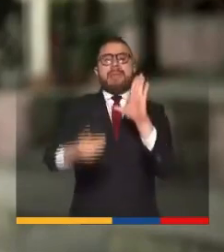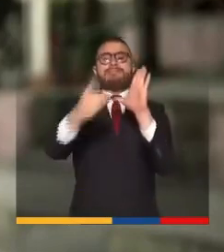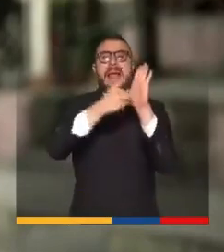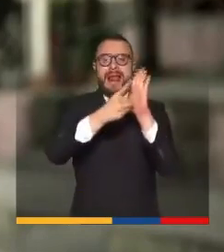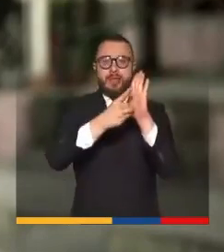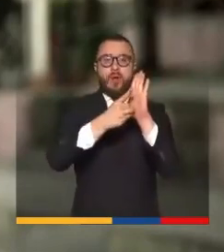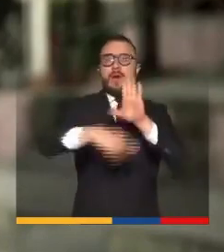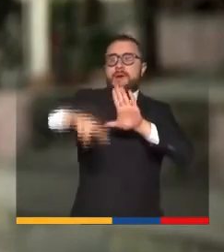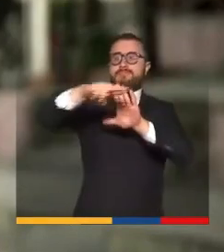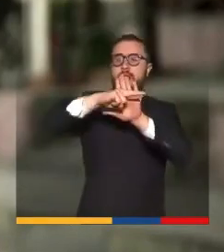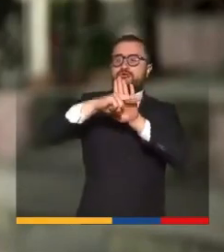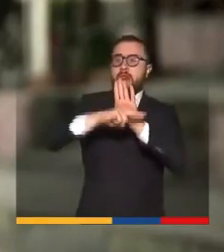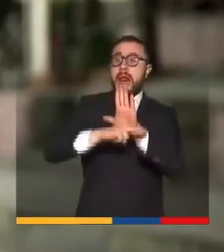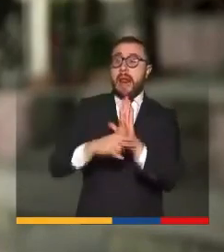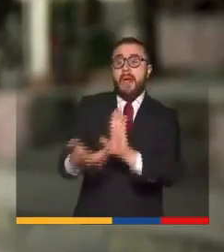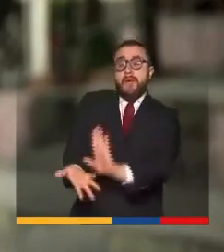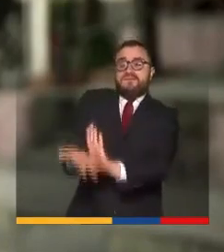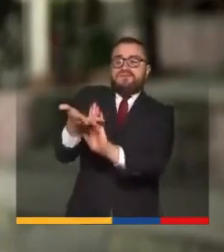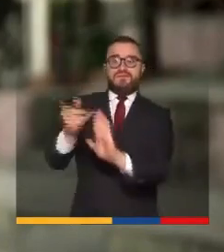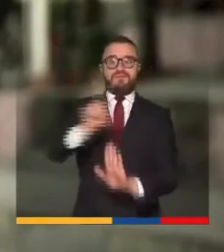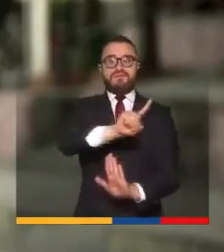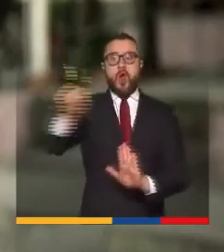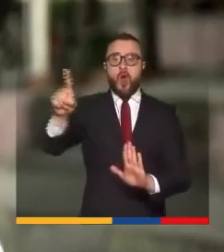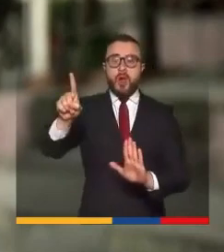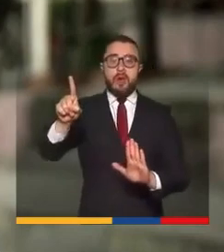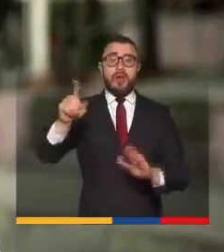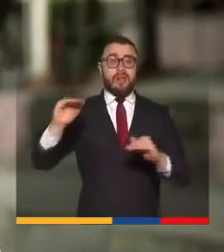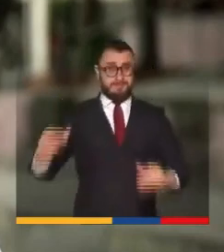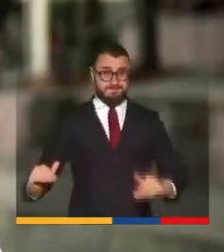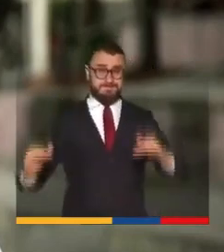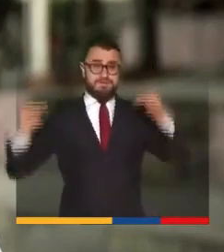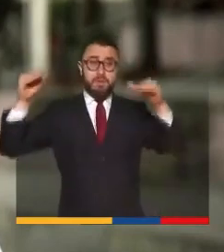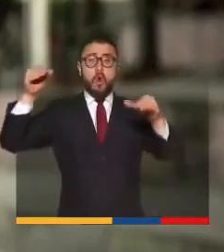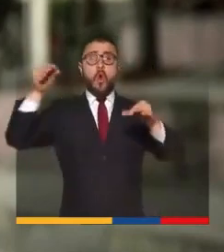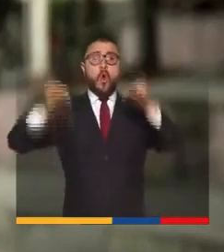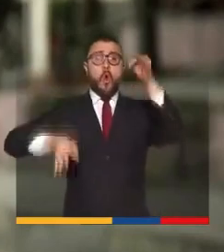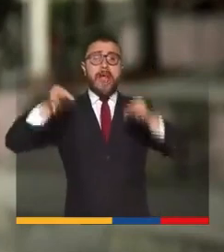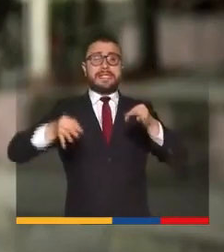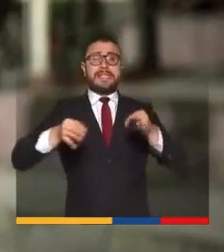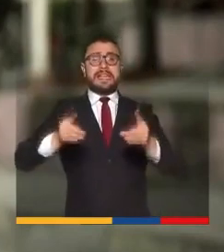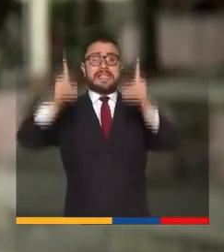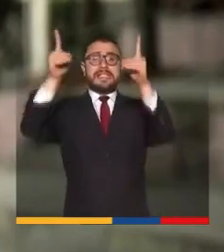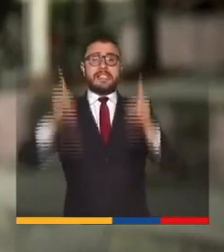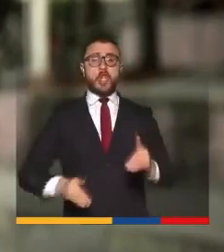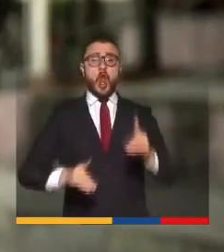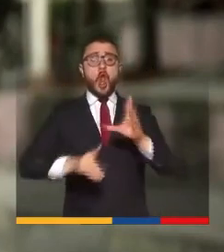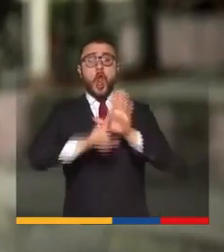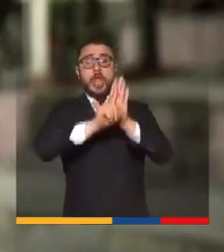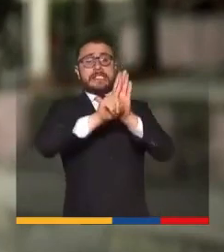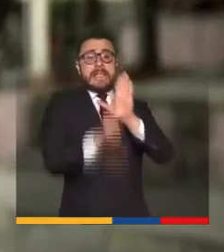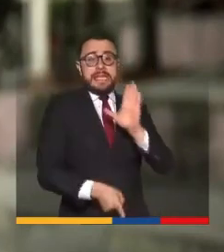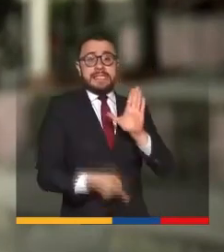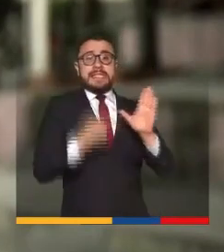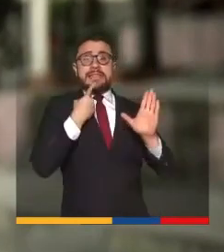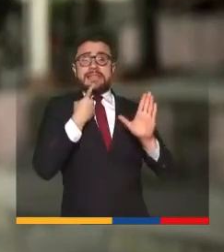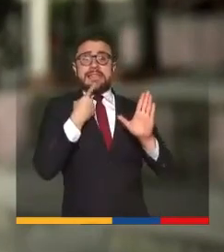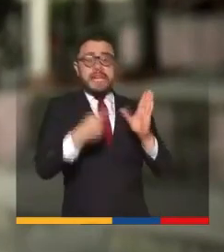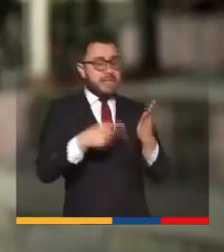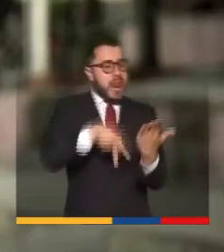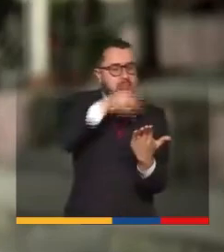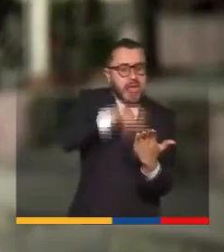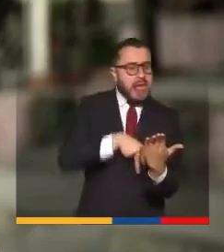regular las tarifas, un magistrado decidió tumbar el decreto sin apenas quizás